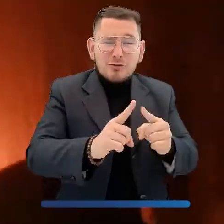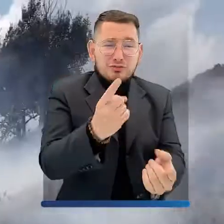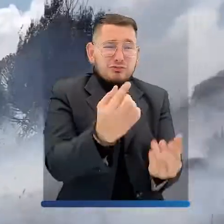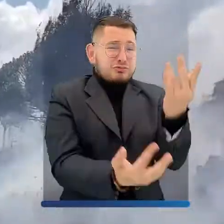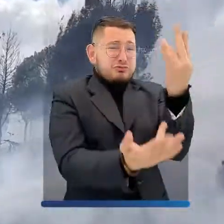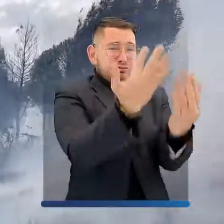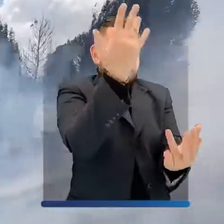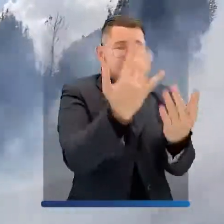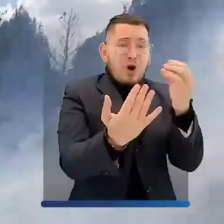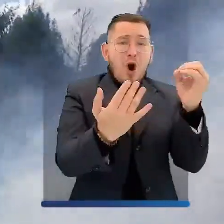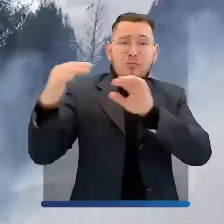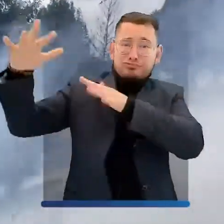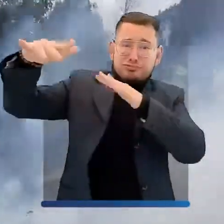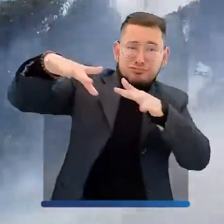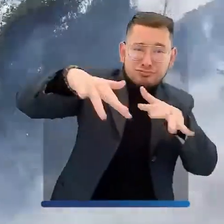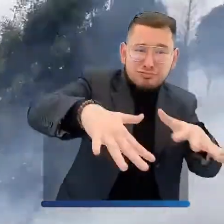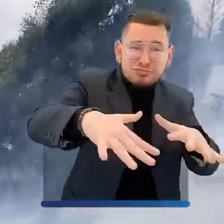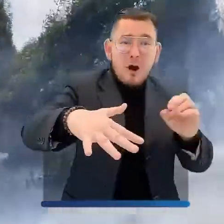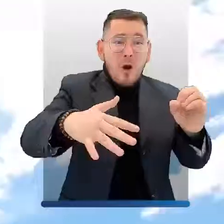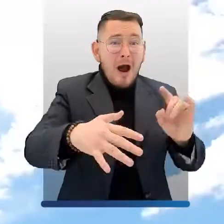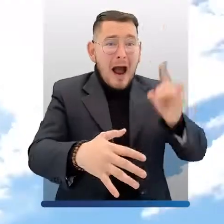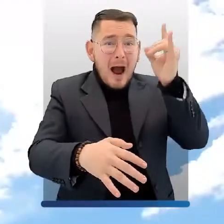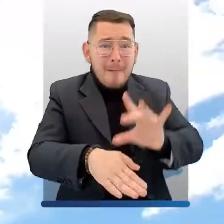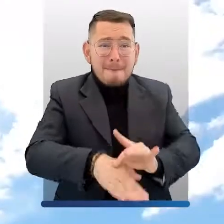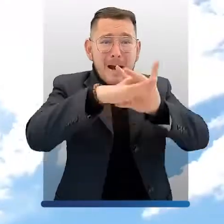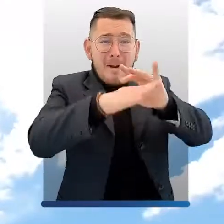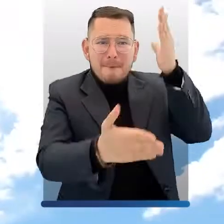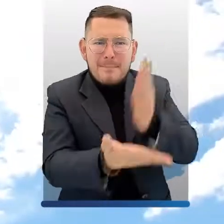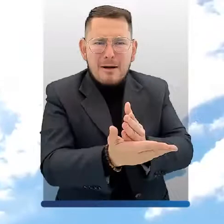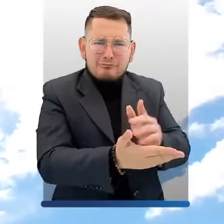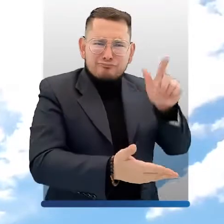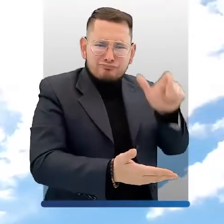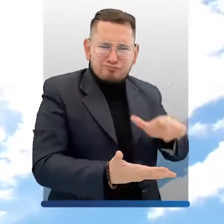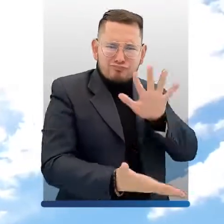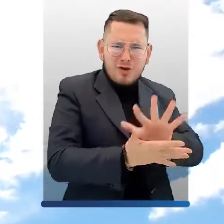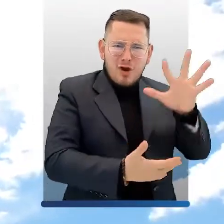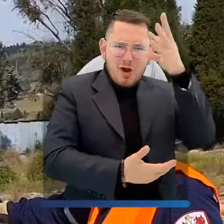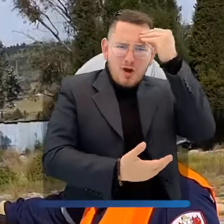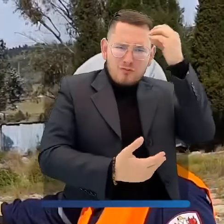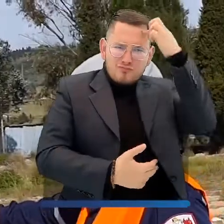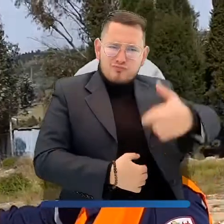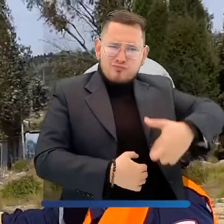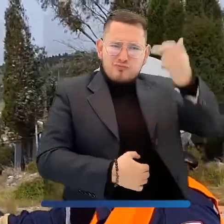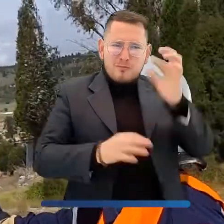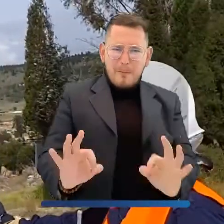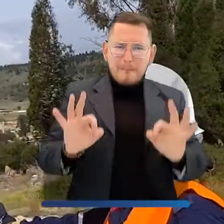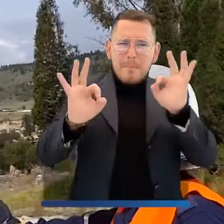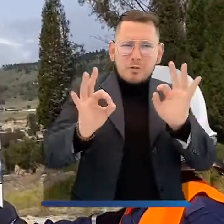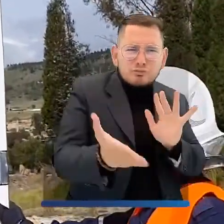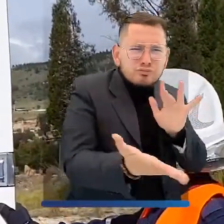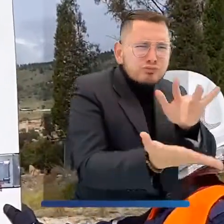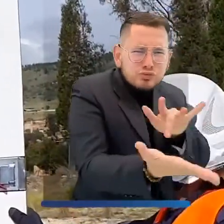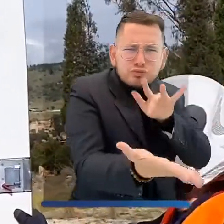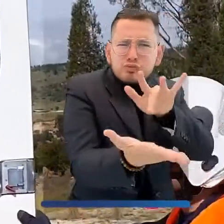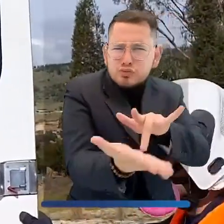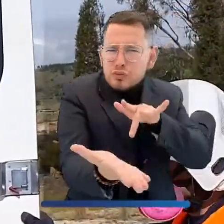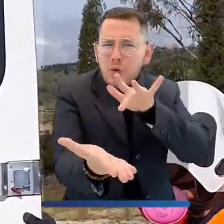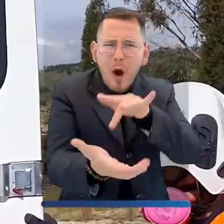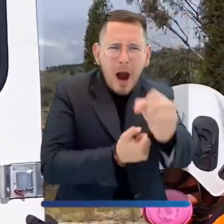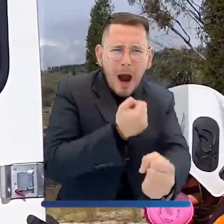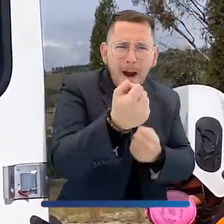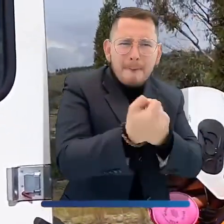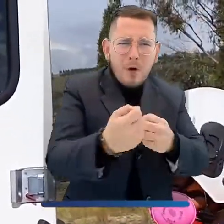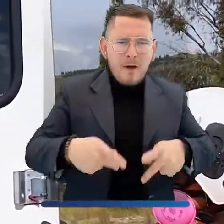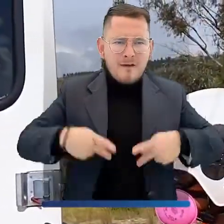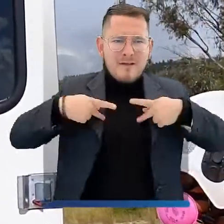incendios, desastres naturales y emergencias médicas, con eficiencia y profesionalismo enfocado en salvaguardar la vida de